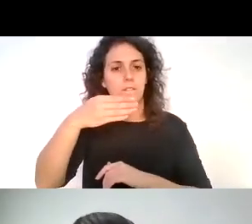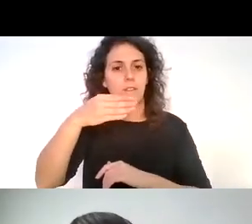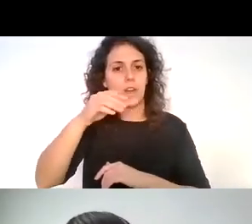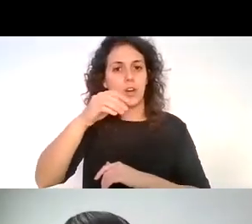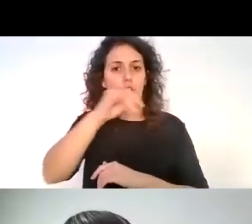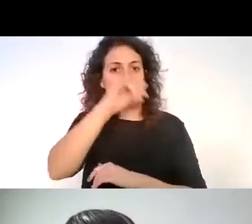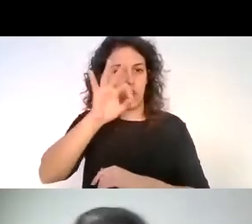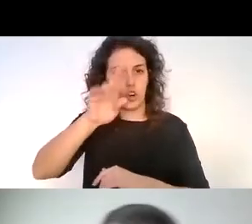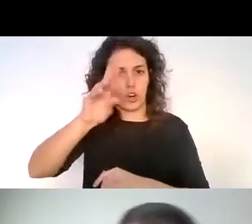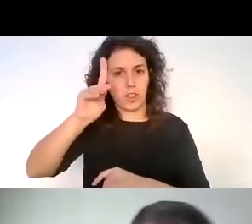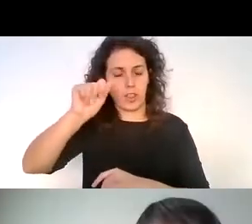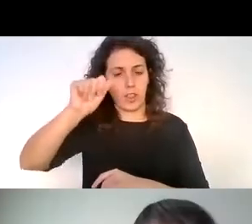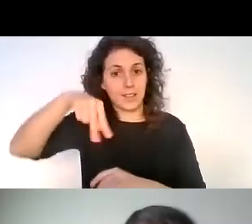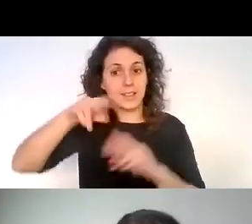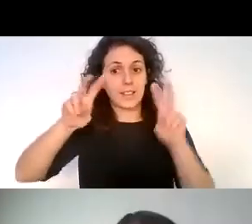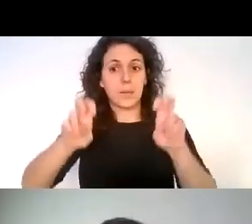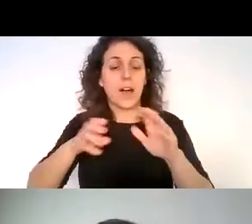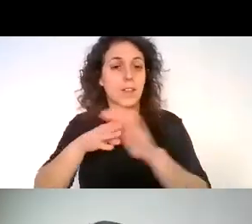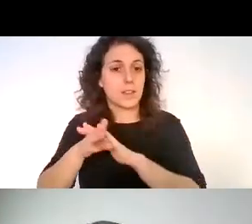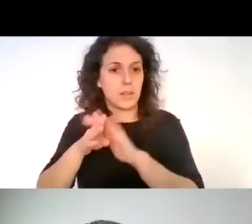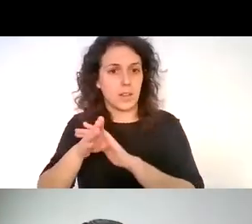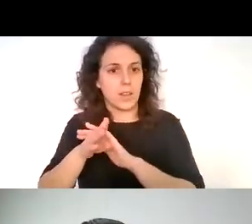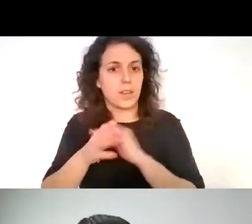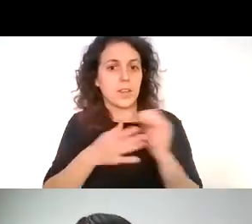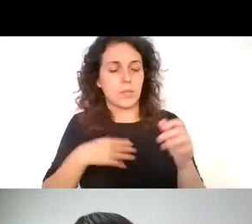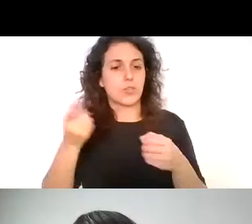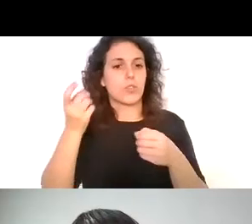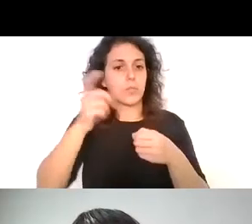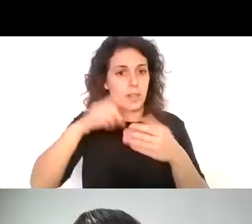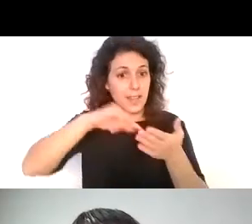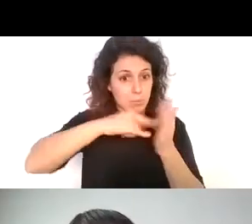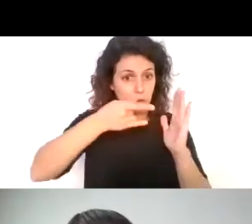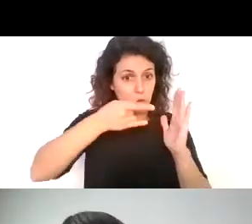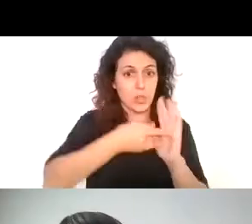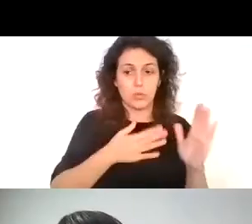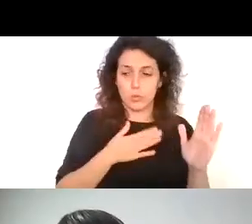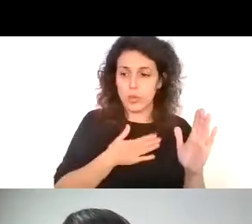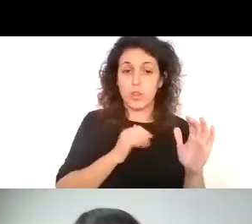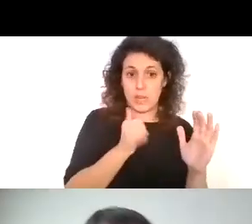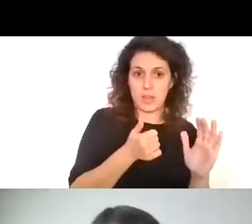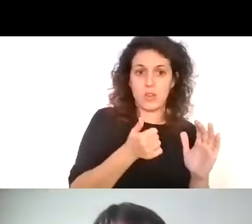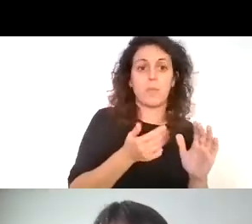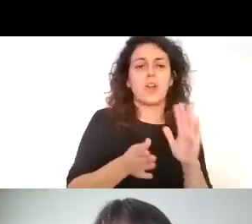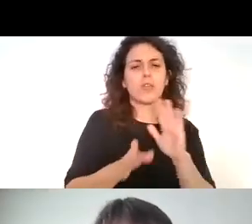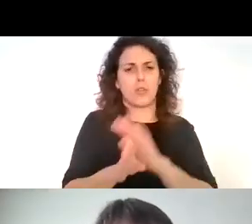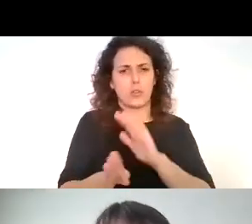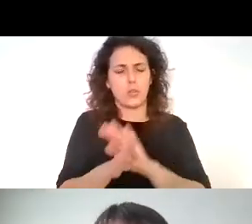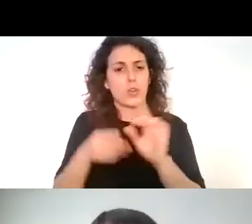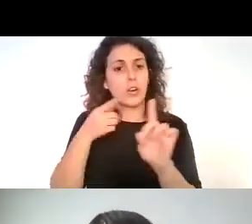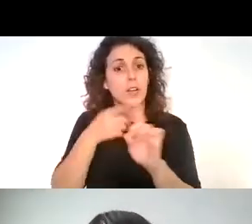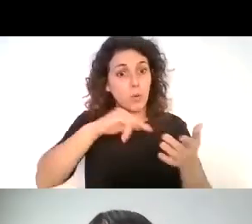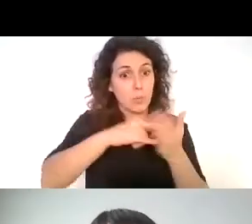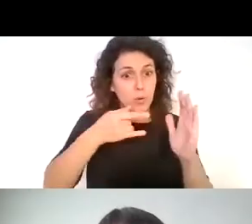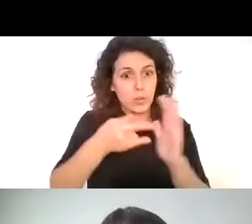entidades no solo se involucren en el proyecto desde el inicio, sino que sigan dentro para que el proyecto sea vivo